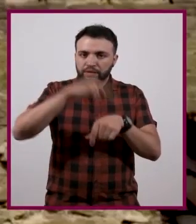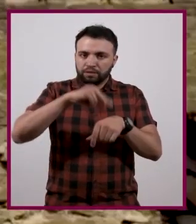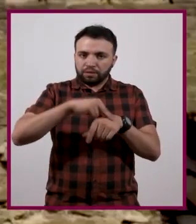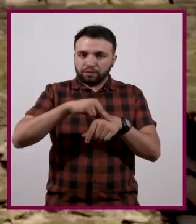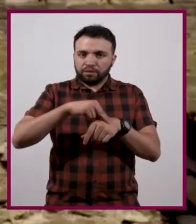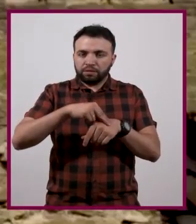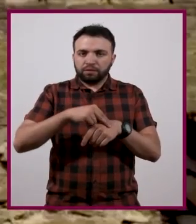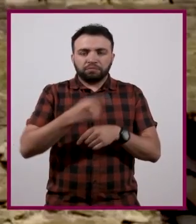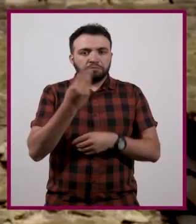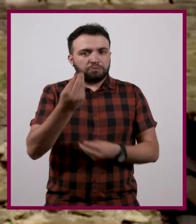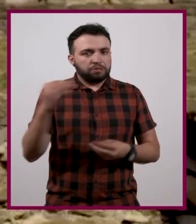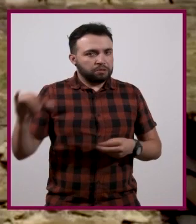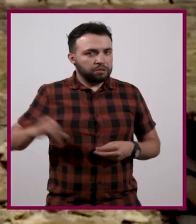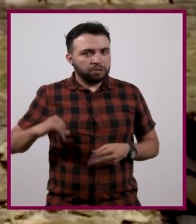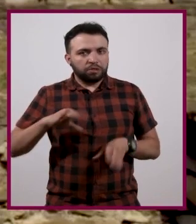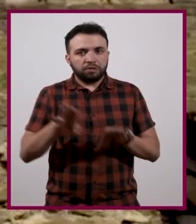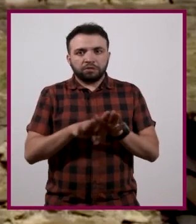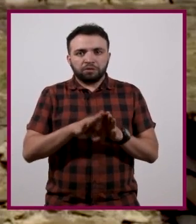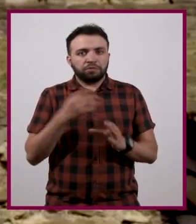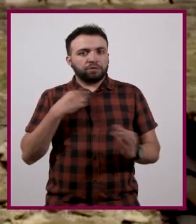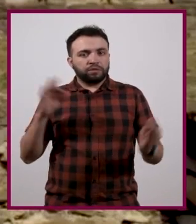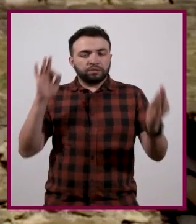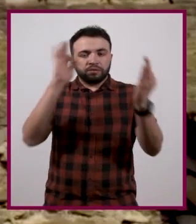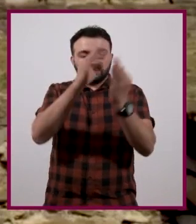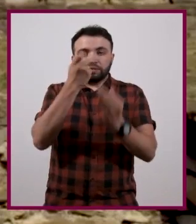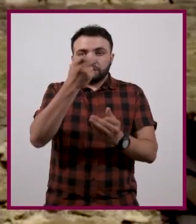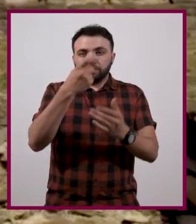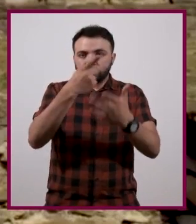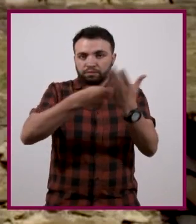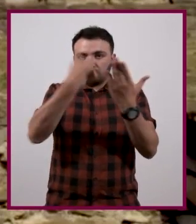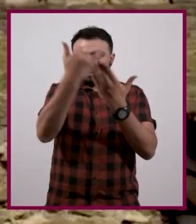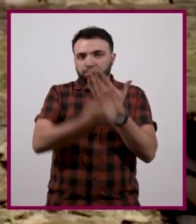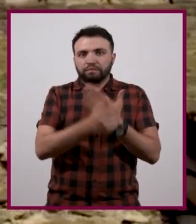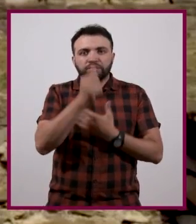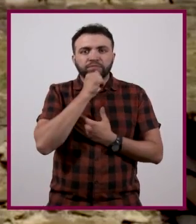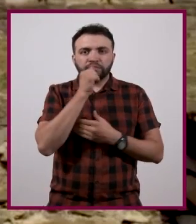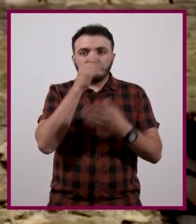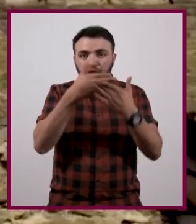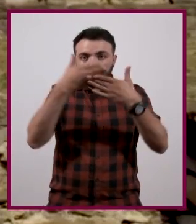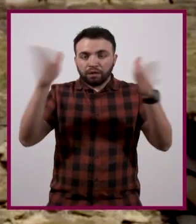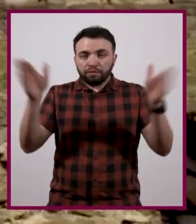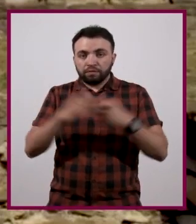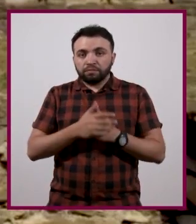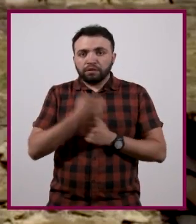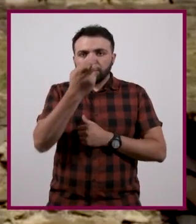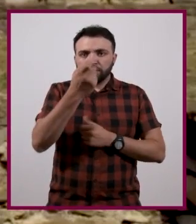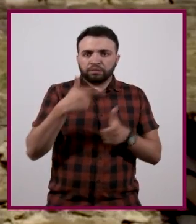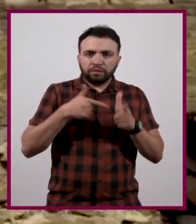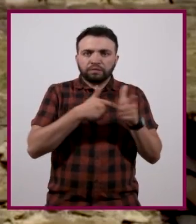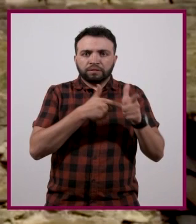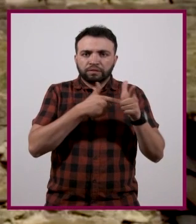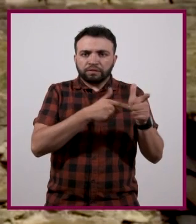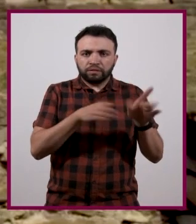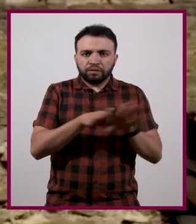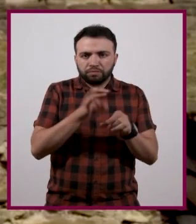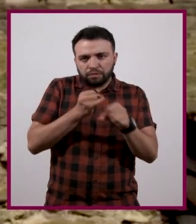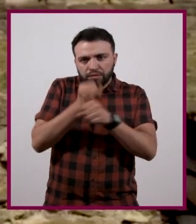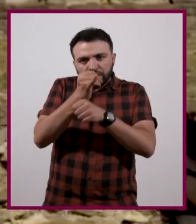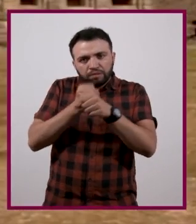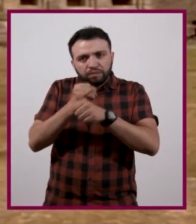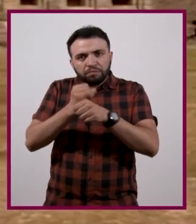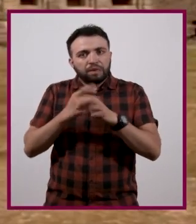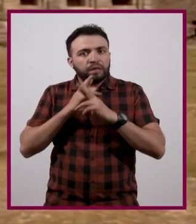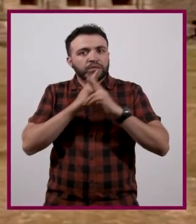doctor Pascual Soto. Qué interesante podernos acercar a un proyecto que aún no está abierto al público y en el que siguen investigando y buscando